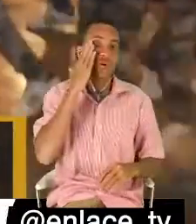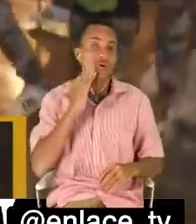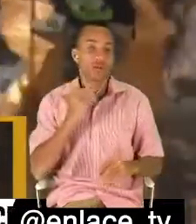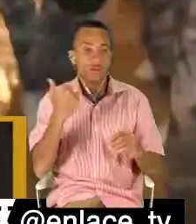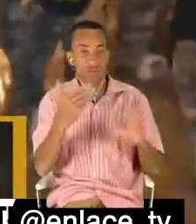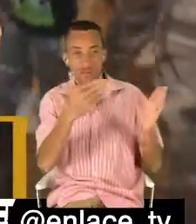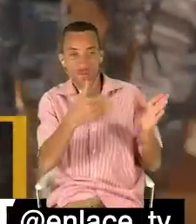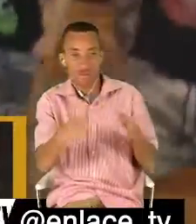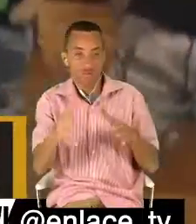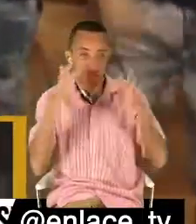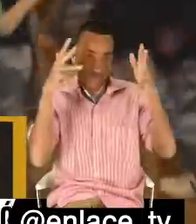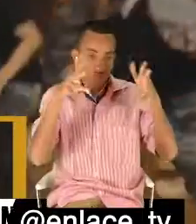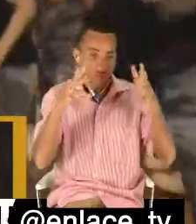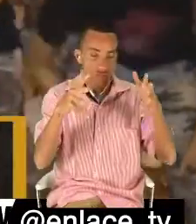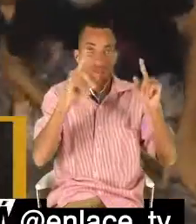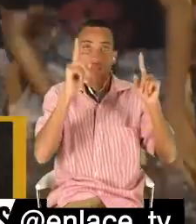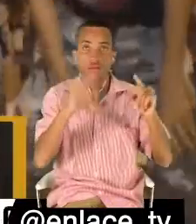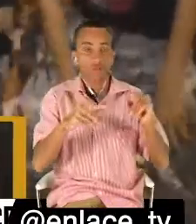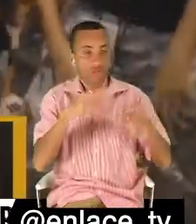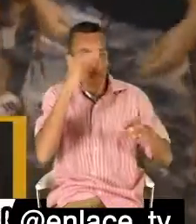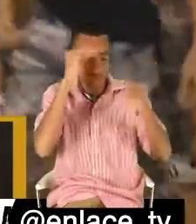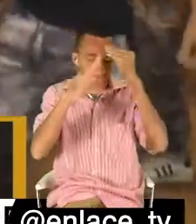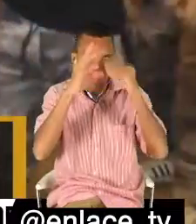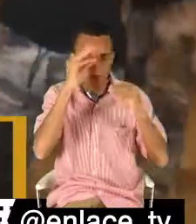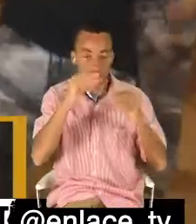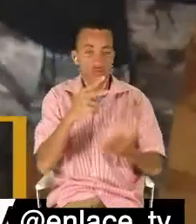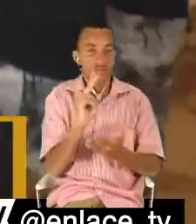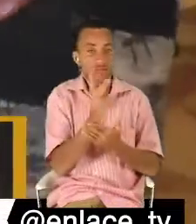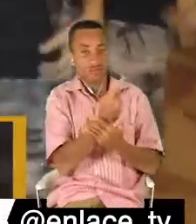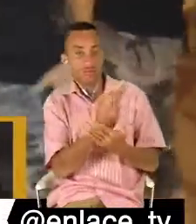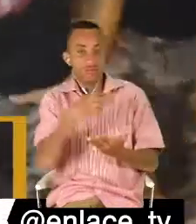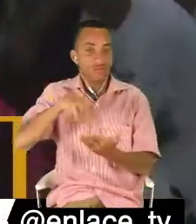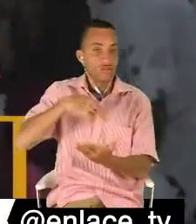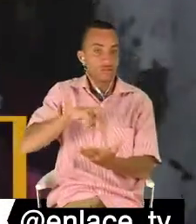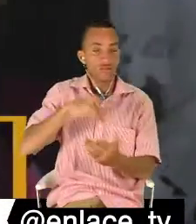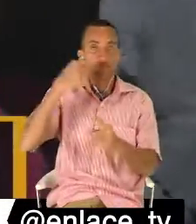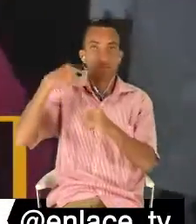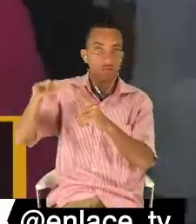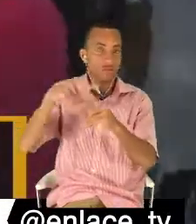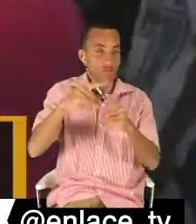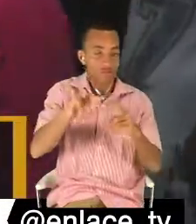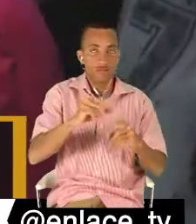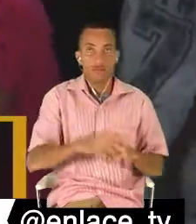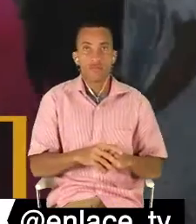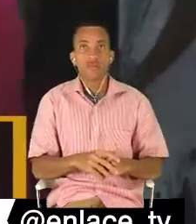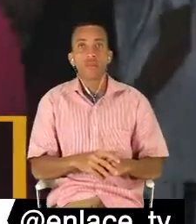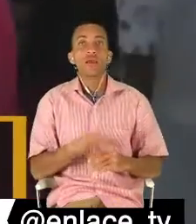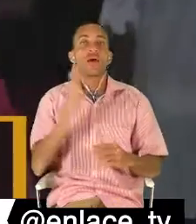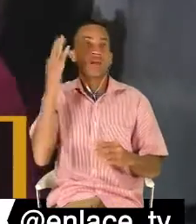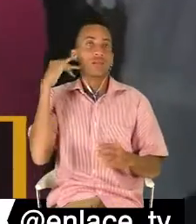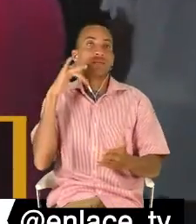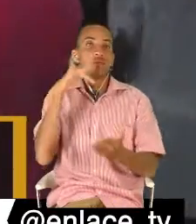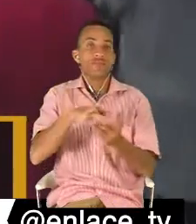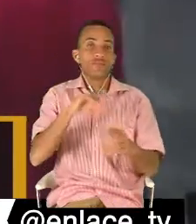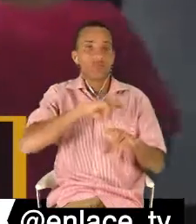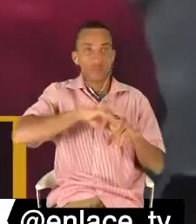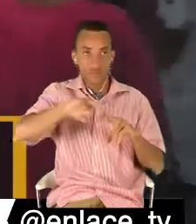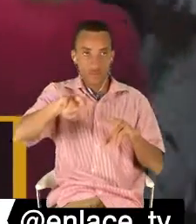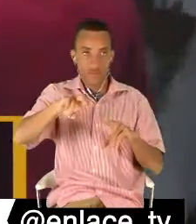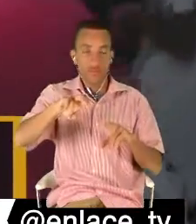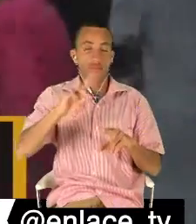para hacerlos crecer profesionalmente en el baile por medio de diferentes ritmos. Ya habíamos participado en Manizales, esta es la segunda en que